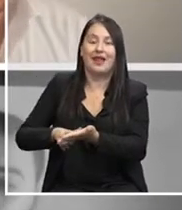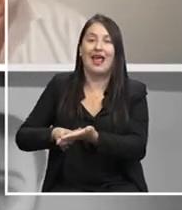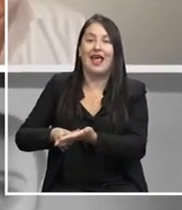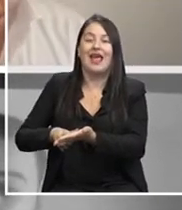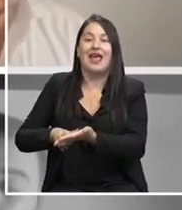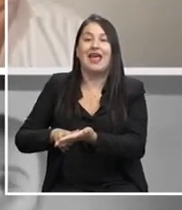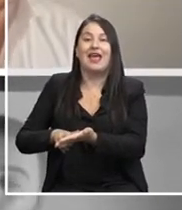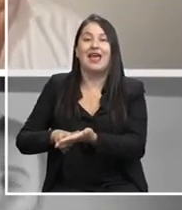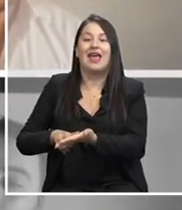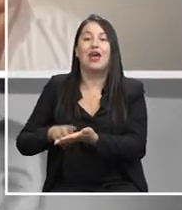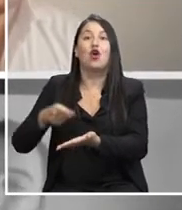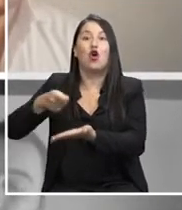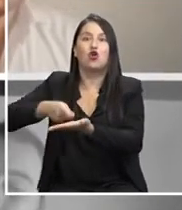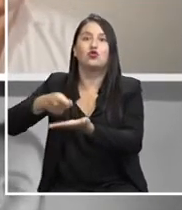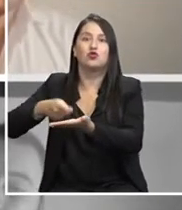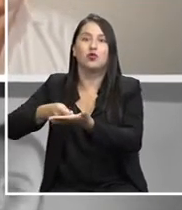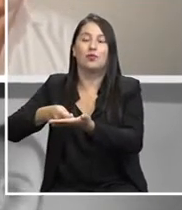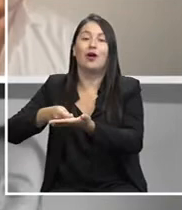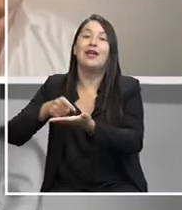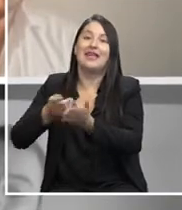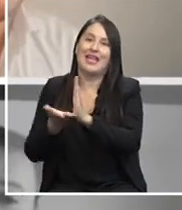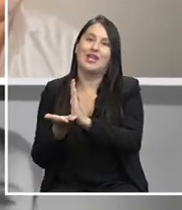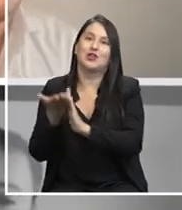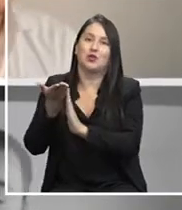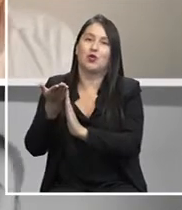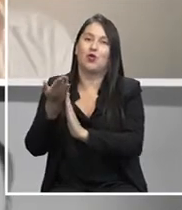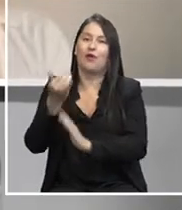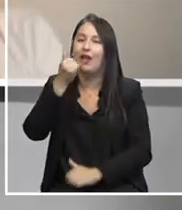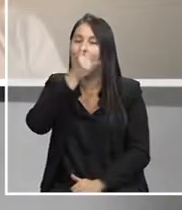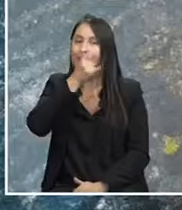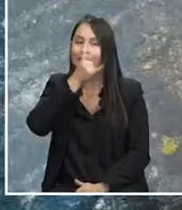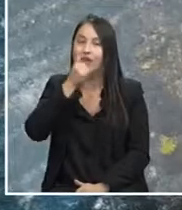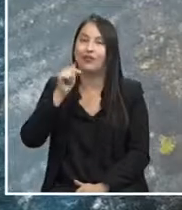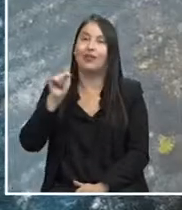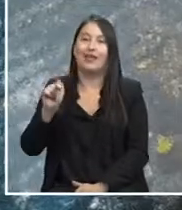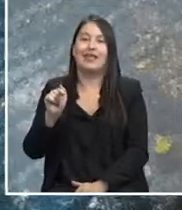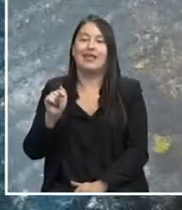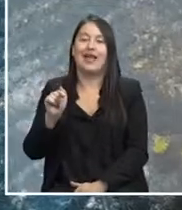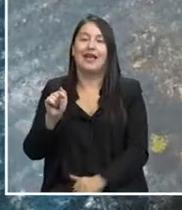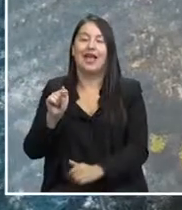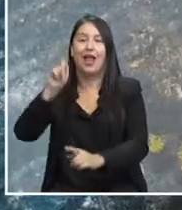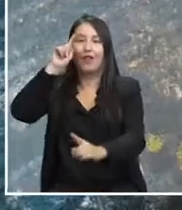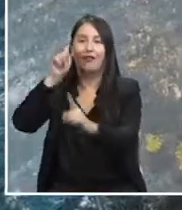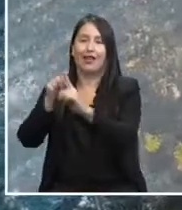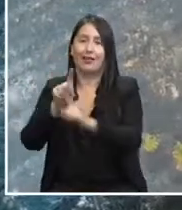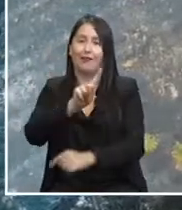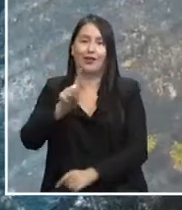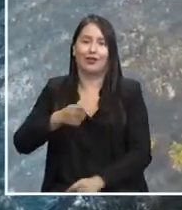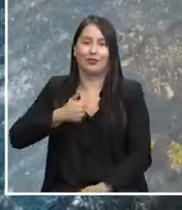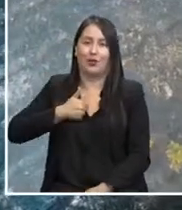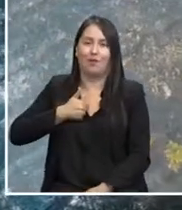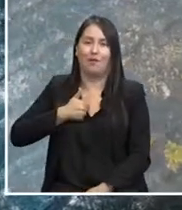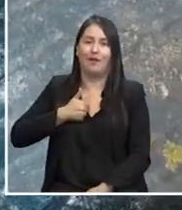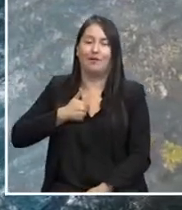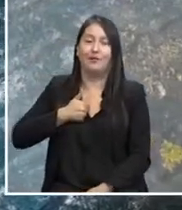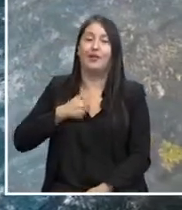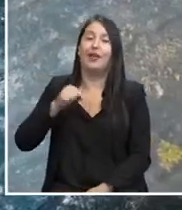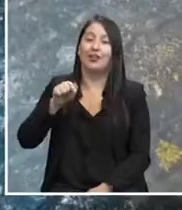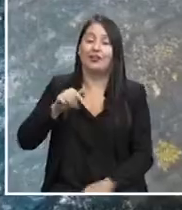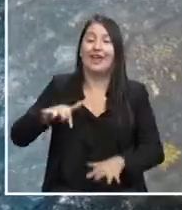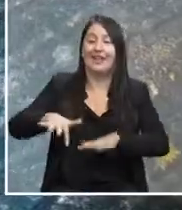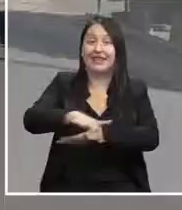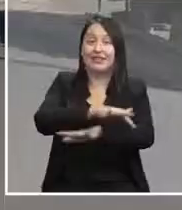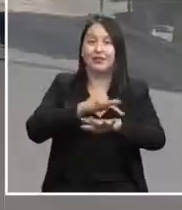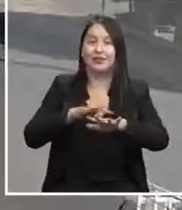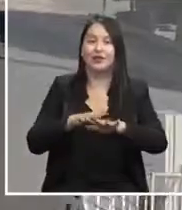y estar todavía por debajo de del objetivo. Entonces, este tipo de situaciones tenemos que tomarlas en